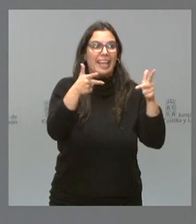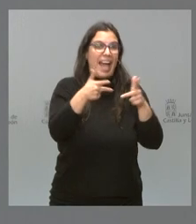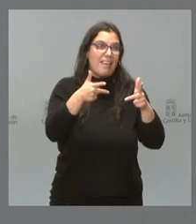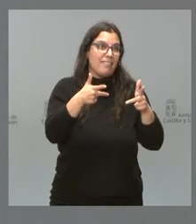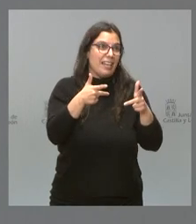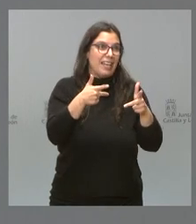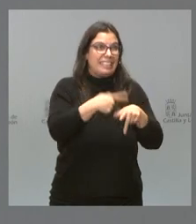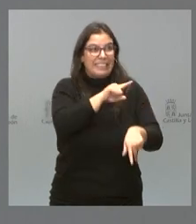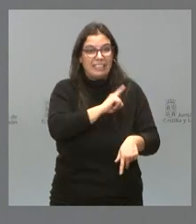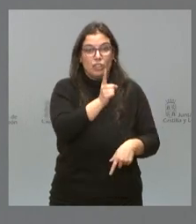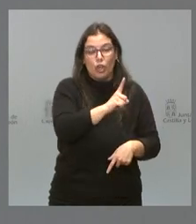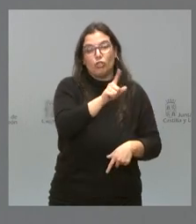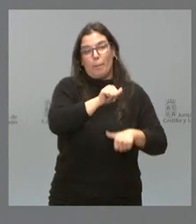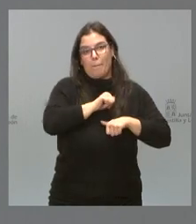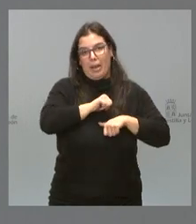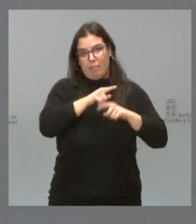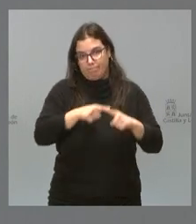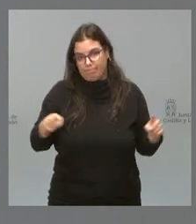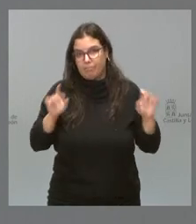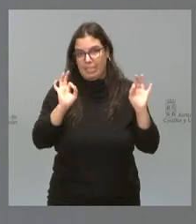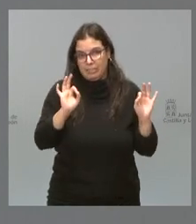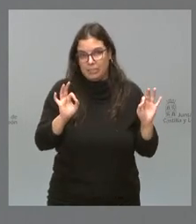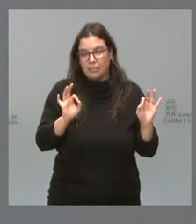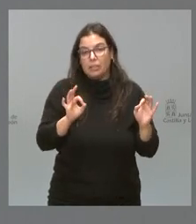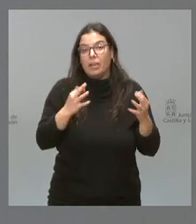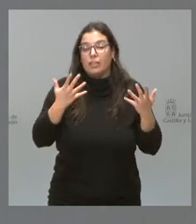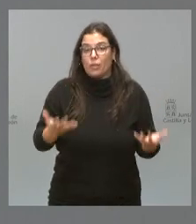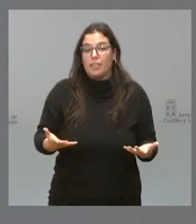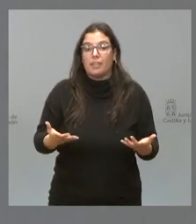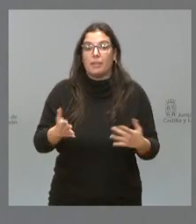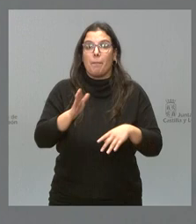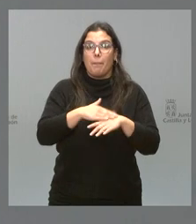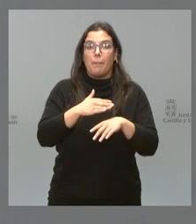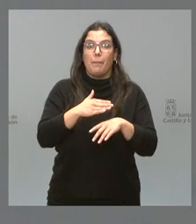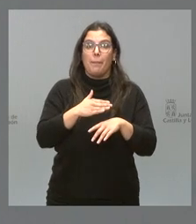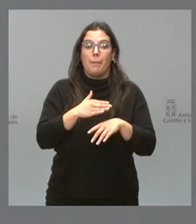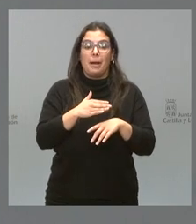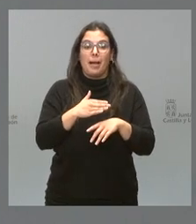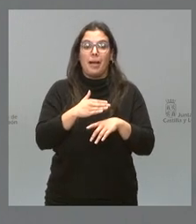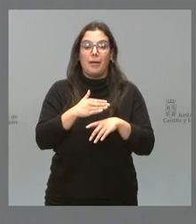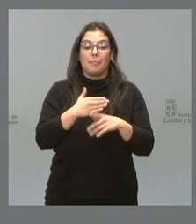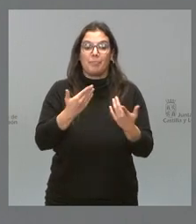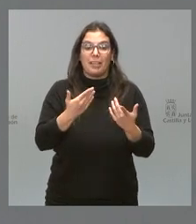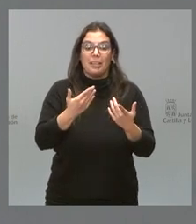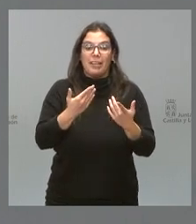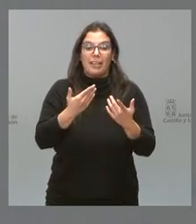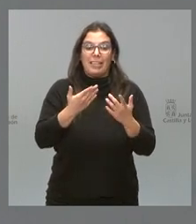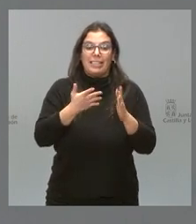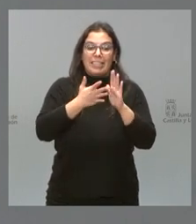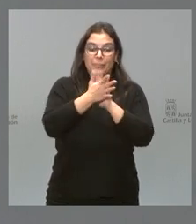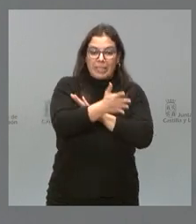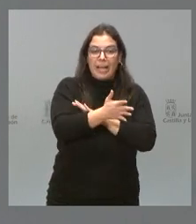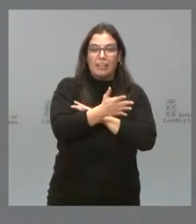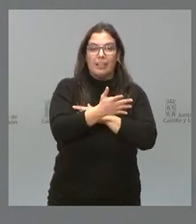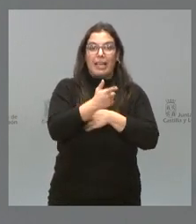atención y el nivel de espera es algo mayor por tanto a la hora de definir el tiempo de atención en una consulta